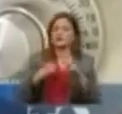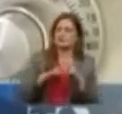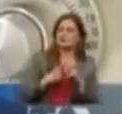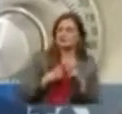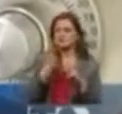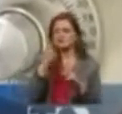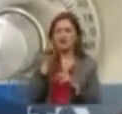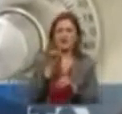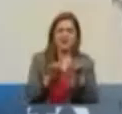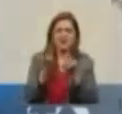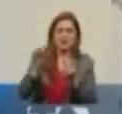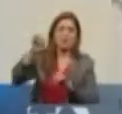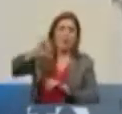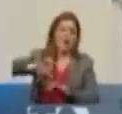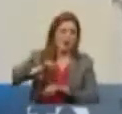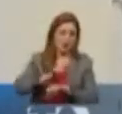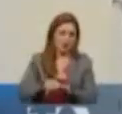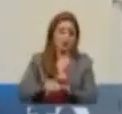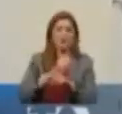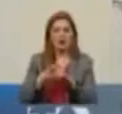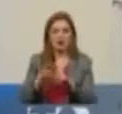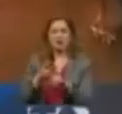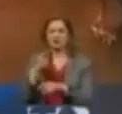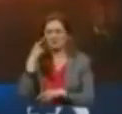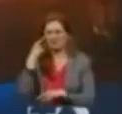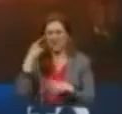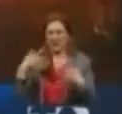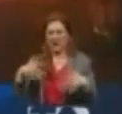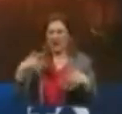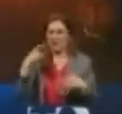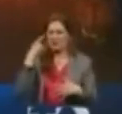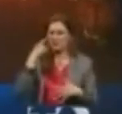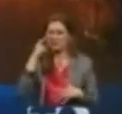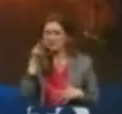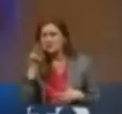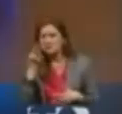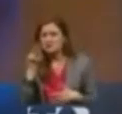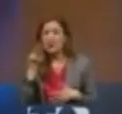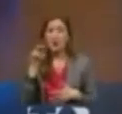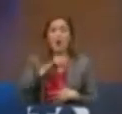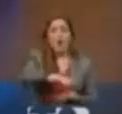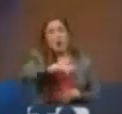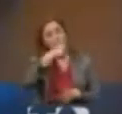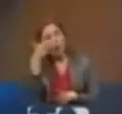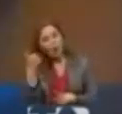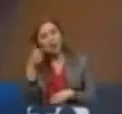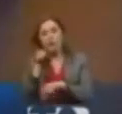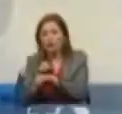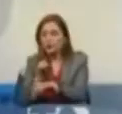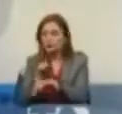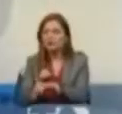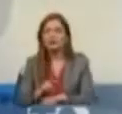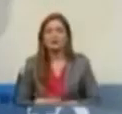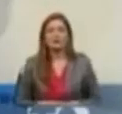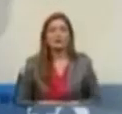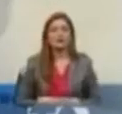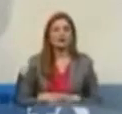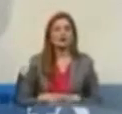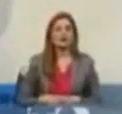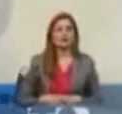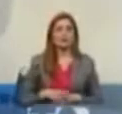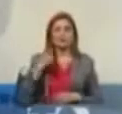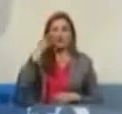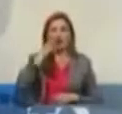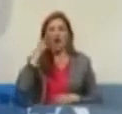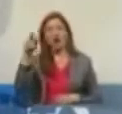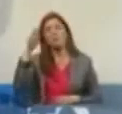no fue bien diagnosticada, pero al percatarse de que algo grave estaba ocurriendo, decidió buscar una segunda opinión. Me dijeron que tenía ojo